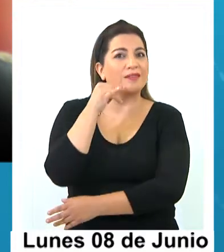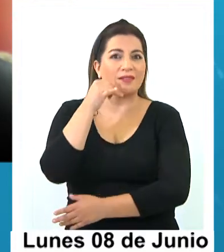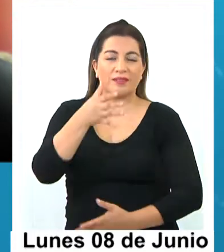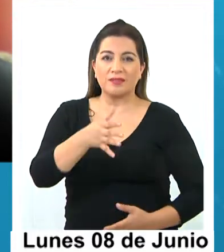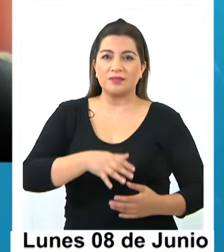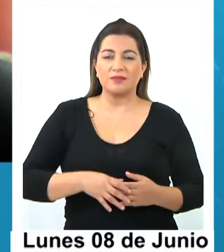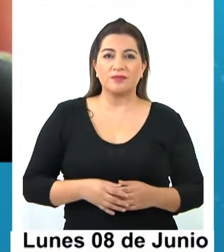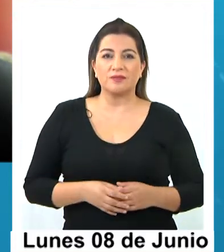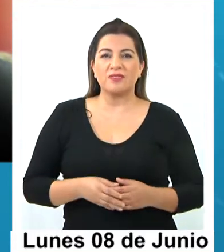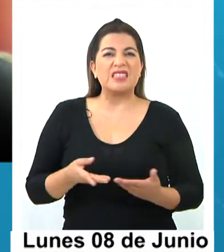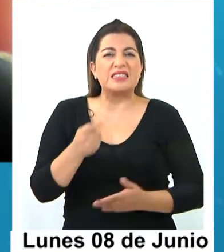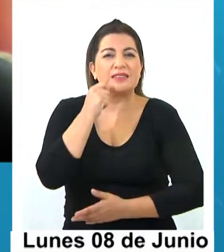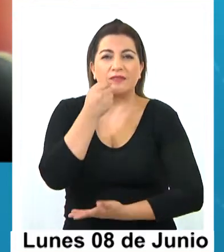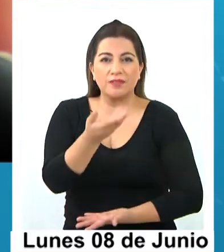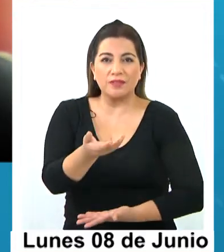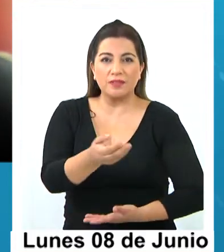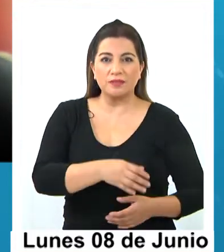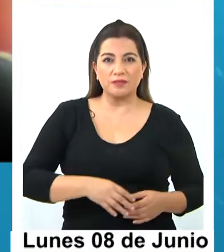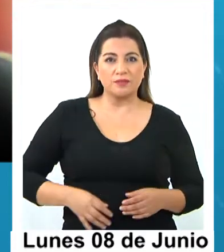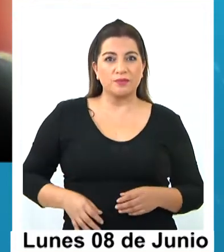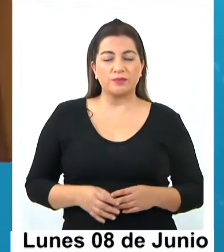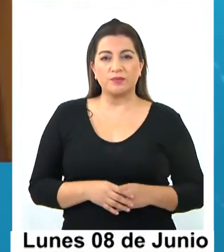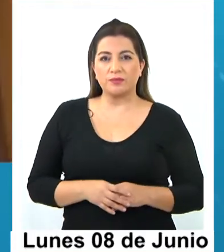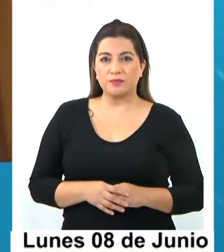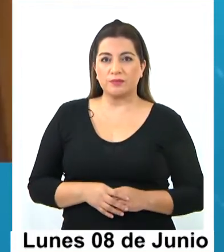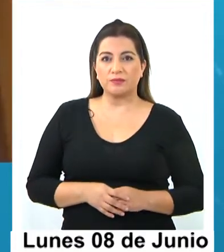nuestra región. ¿De qué se trata esto?